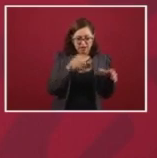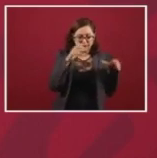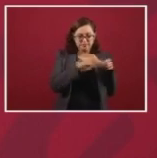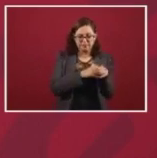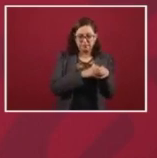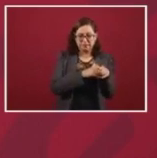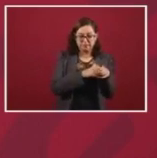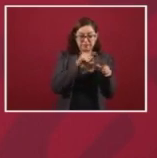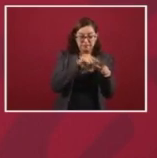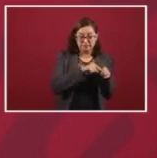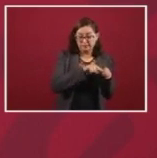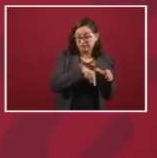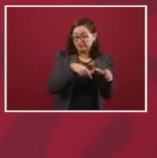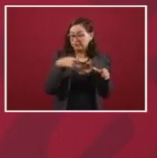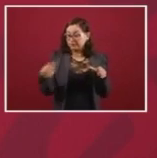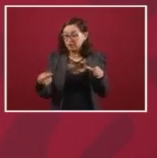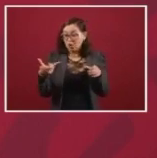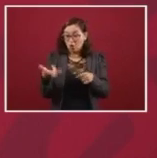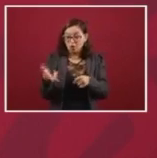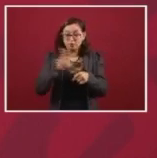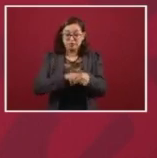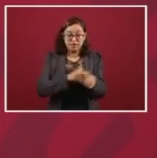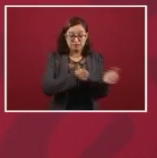no lo pueden ahí atender,